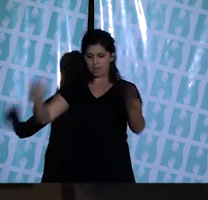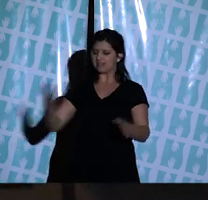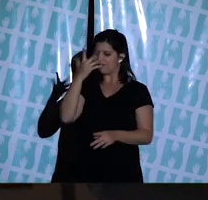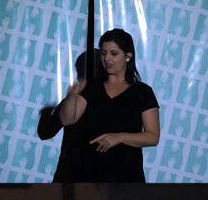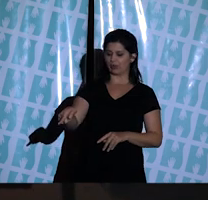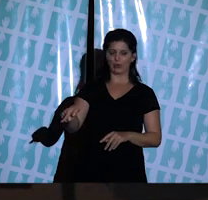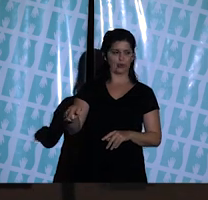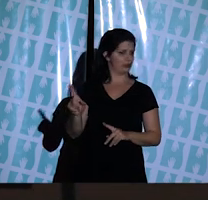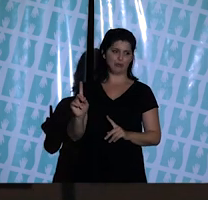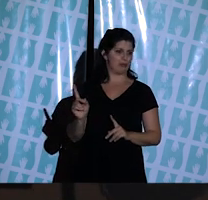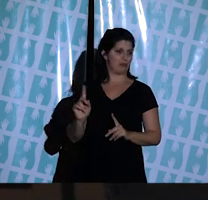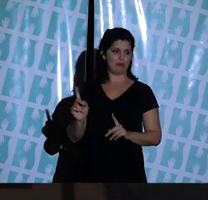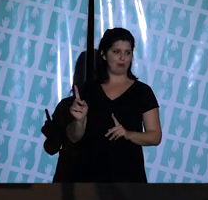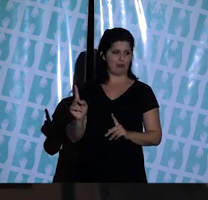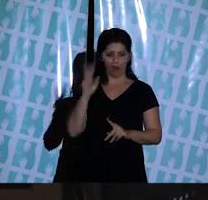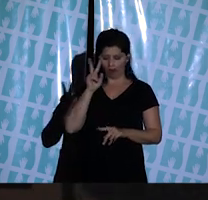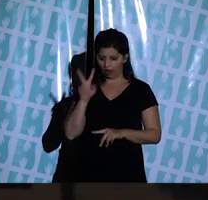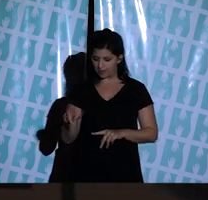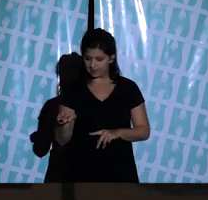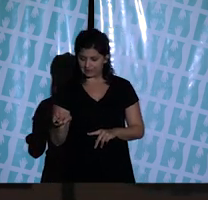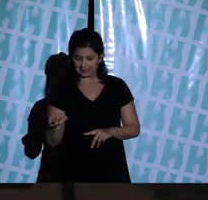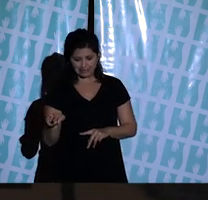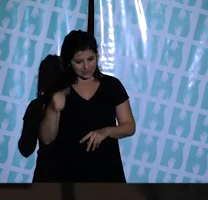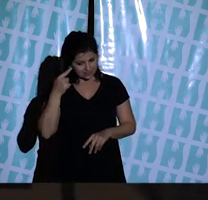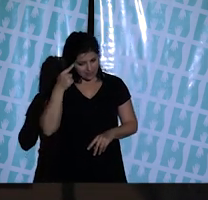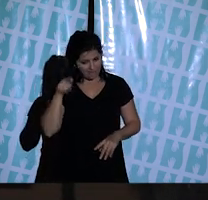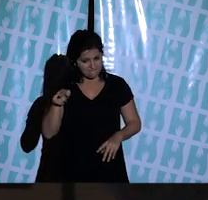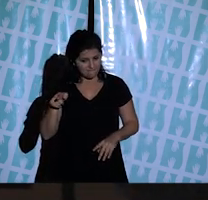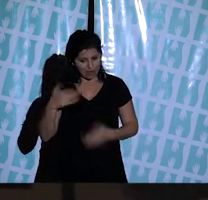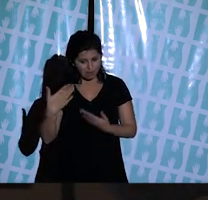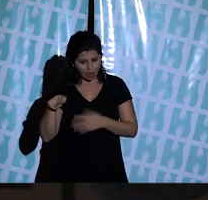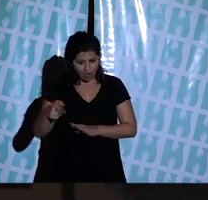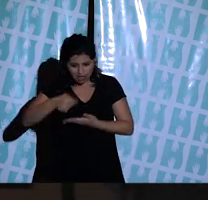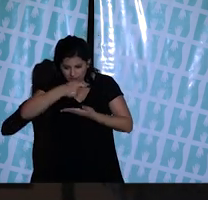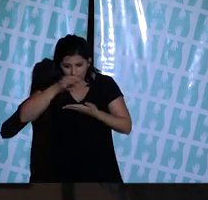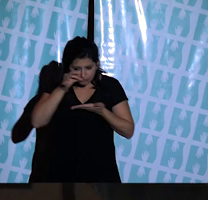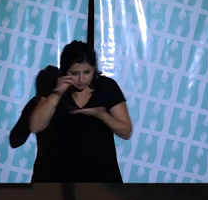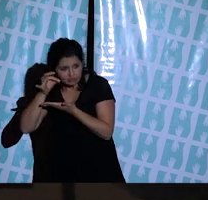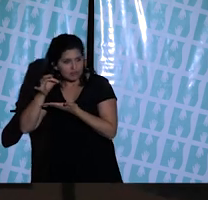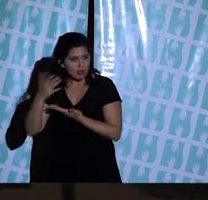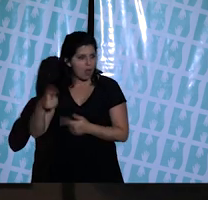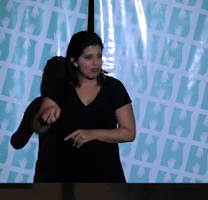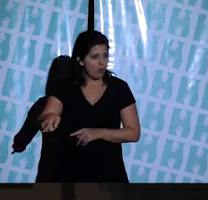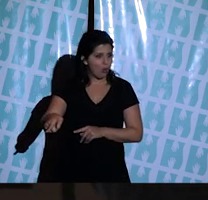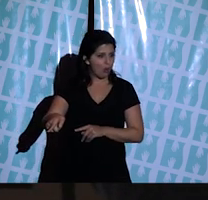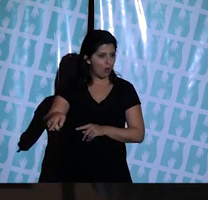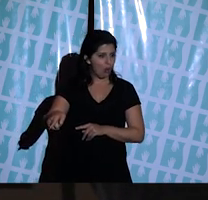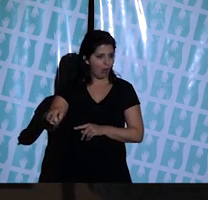vidrio. Le remite a un lugar donde puede consumir cocaína, porque la cocaína se consume en